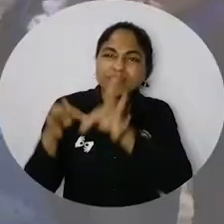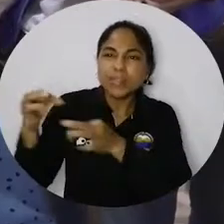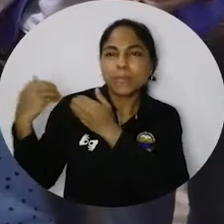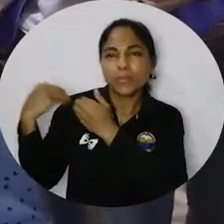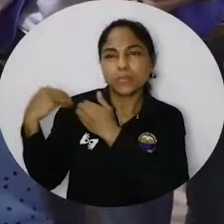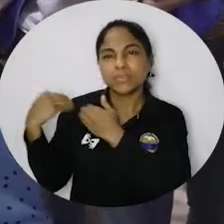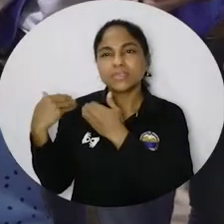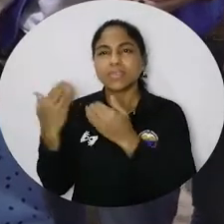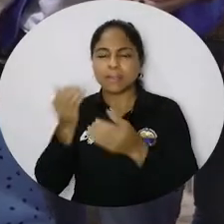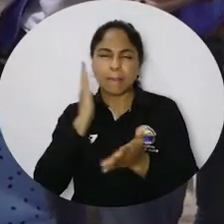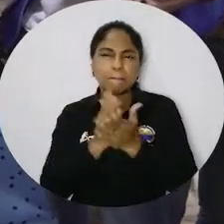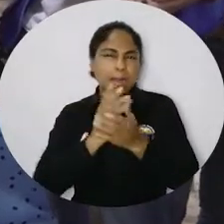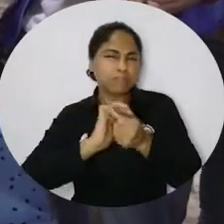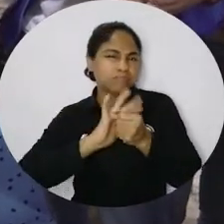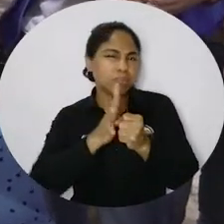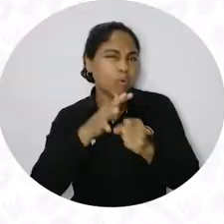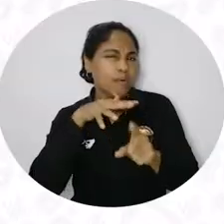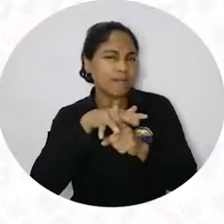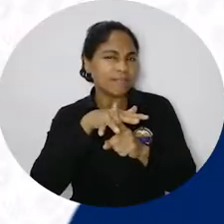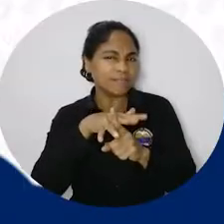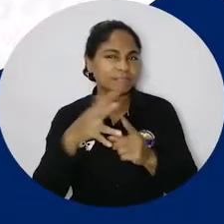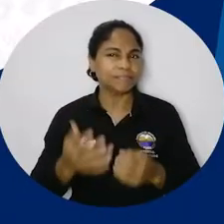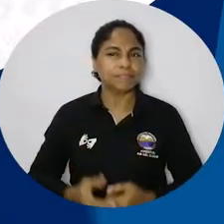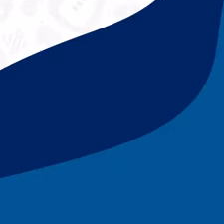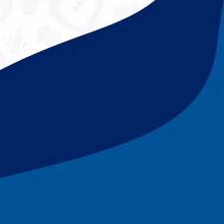región y las implicaciones de la pandemia.